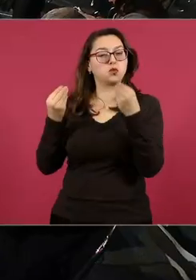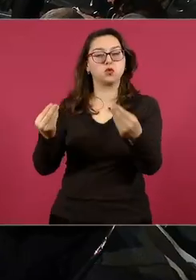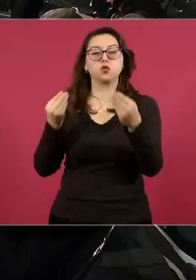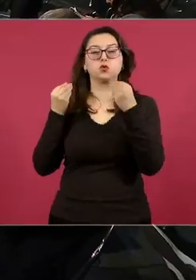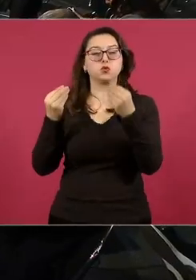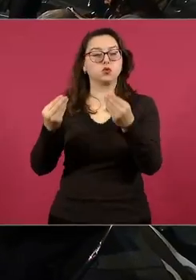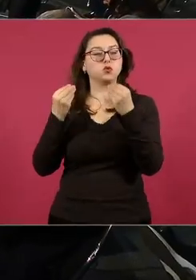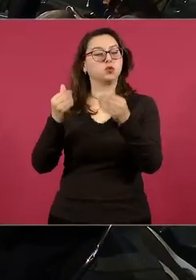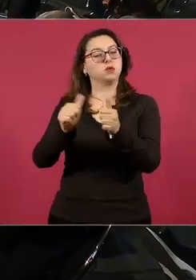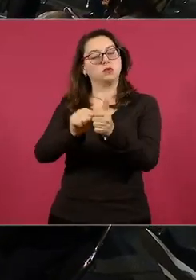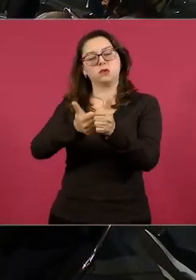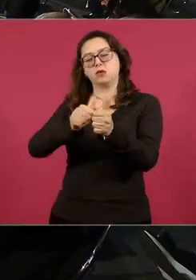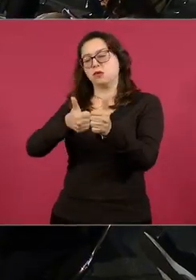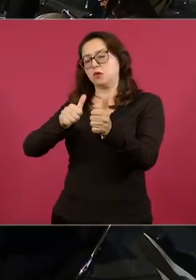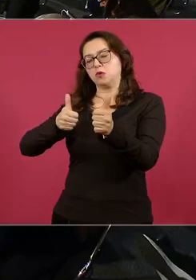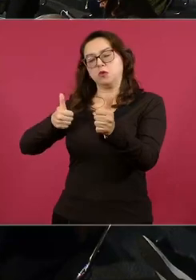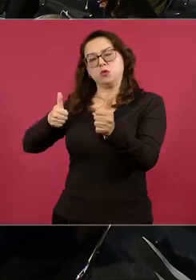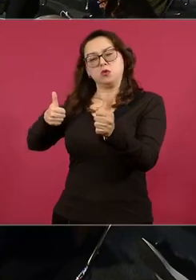y